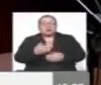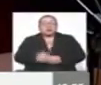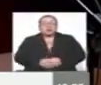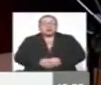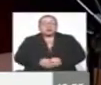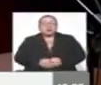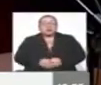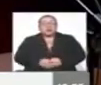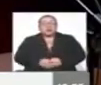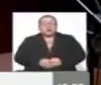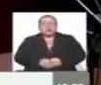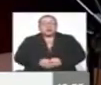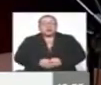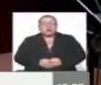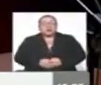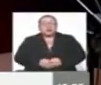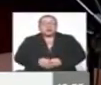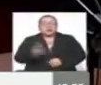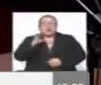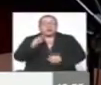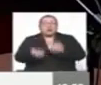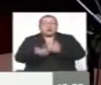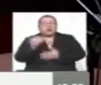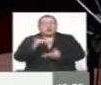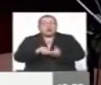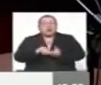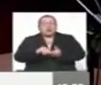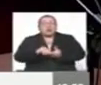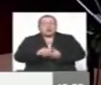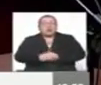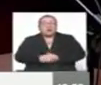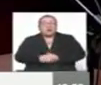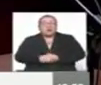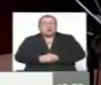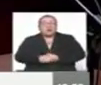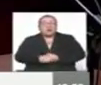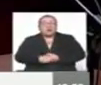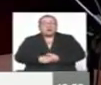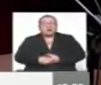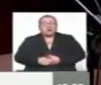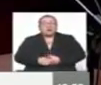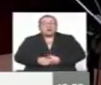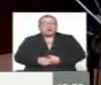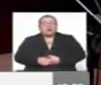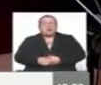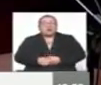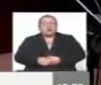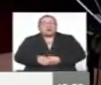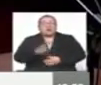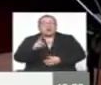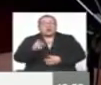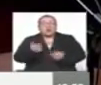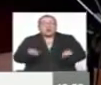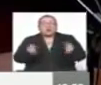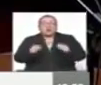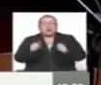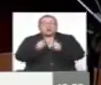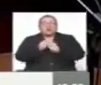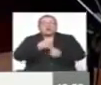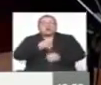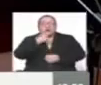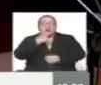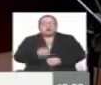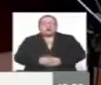del sueldo y yo no sé si los que estuvieron en el congreso se olvidaban por completo los que votaron